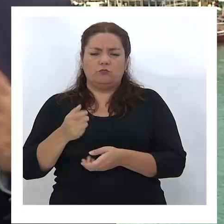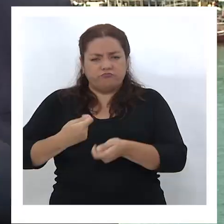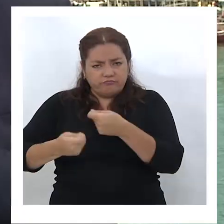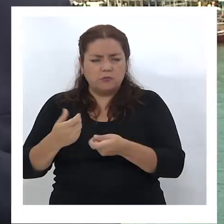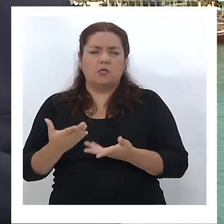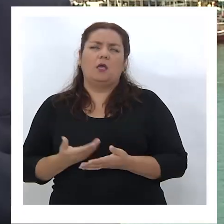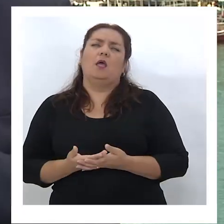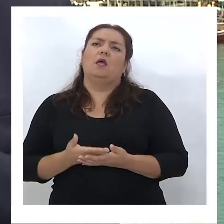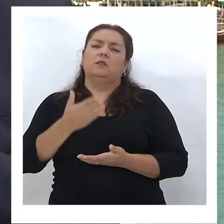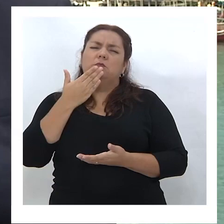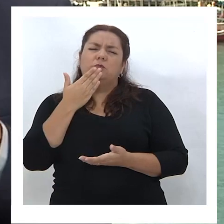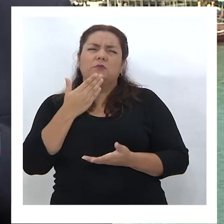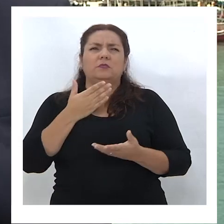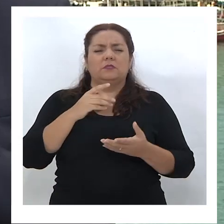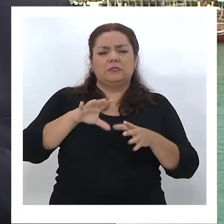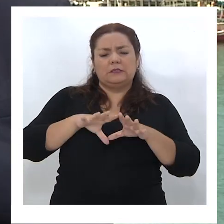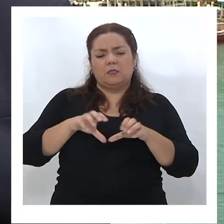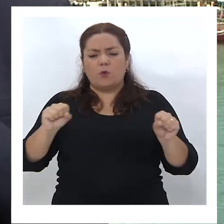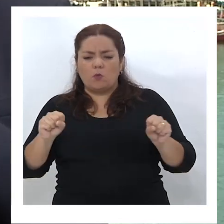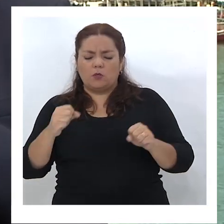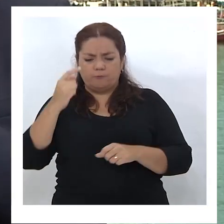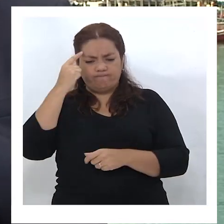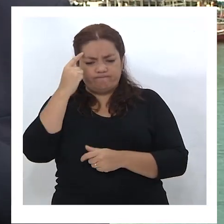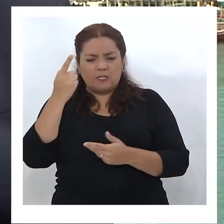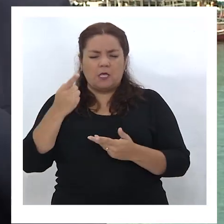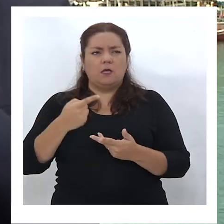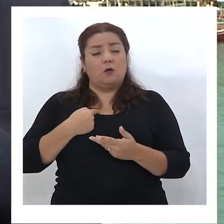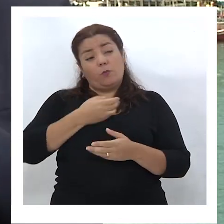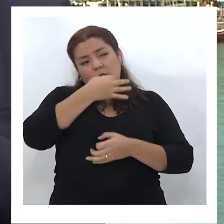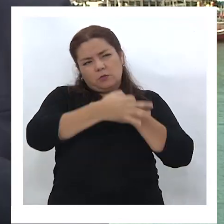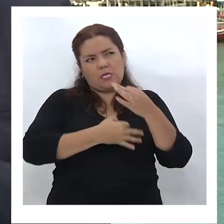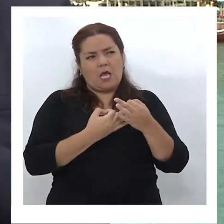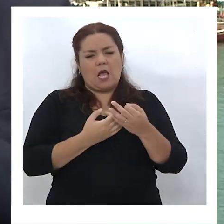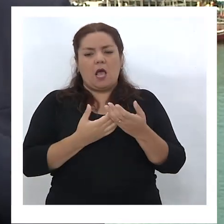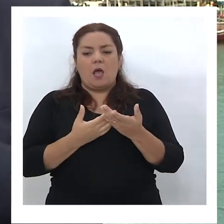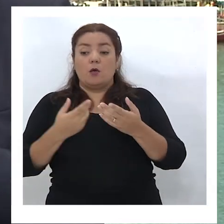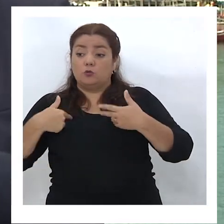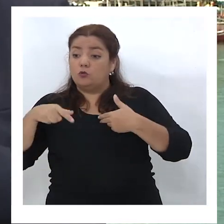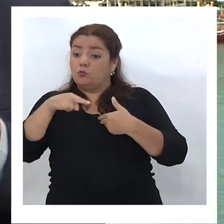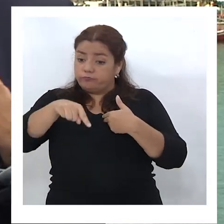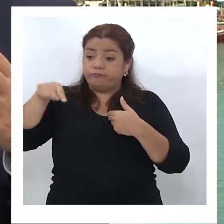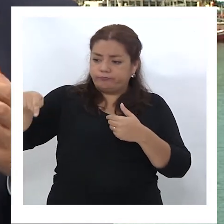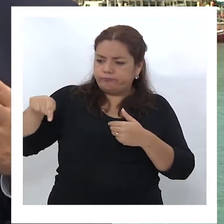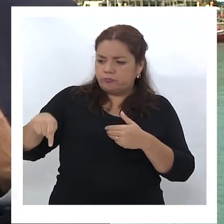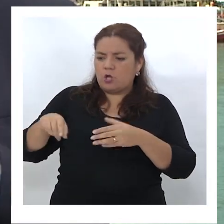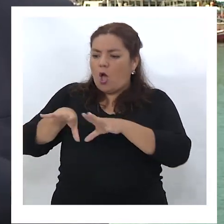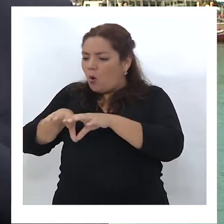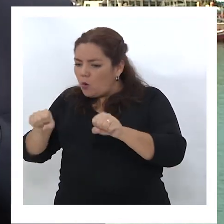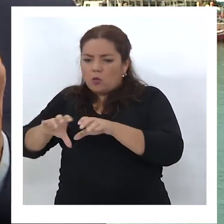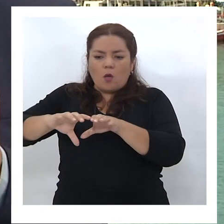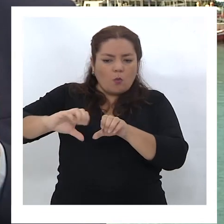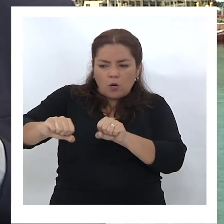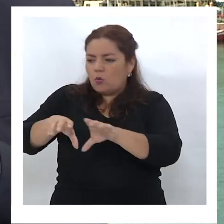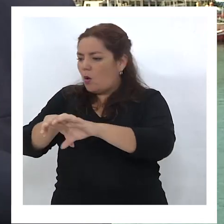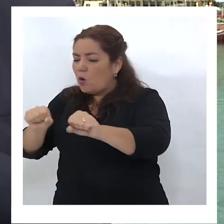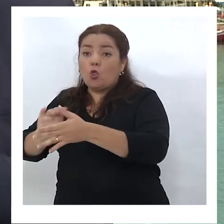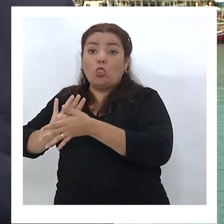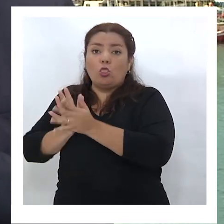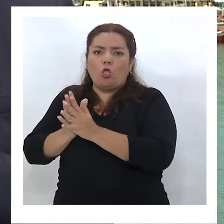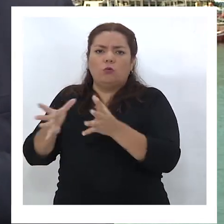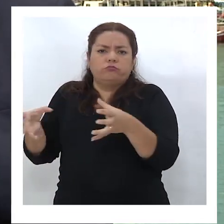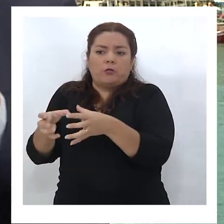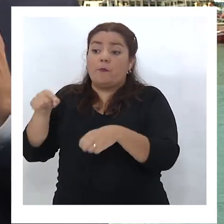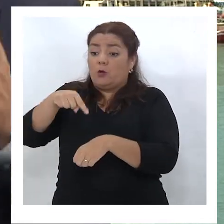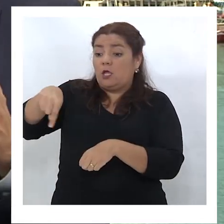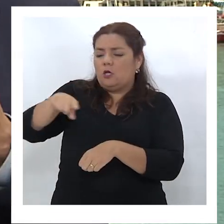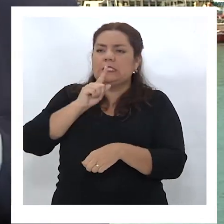nivel nacional y lo que hacemos, como te comentaba, es básicamente eso, articular, poner de acuerdo al mundo público, que tiene una lógica, que es la